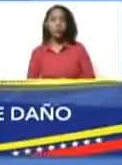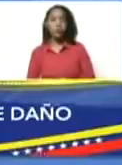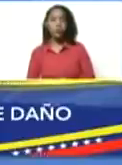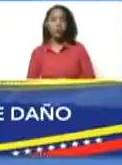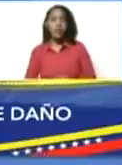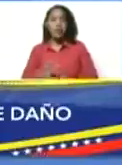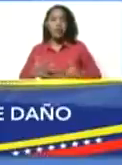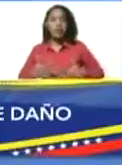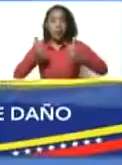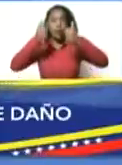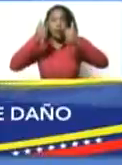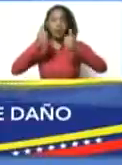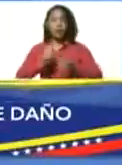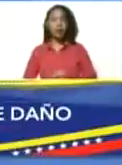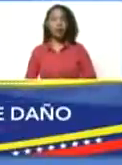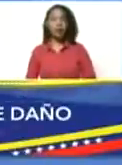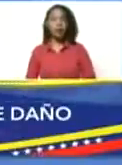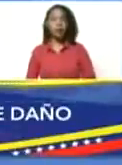rescatar,